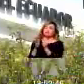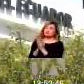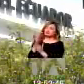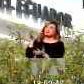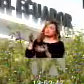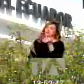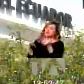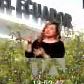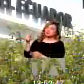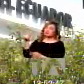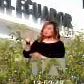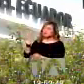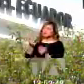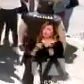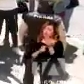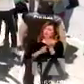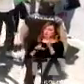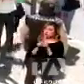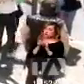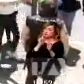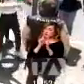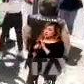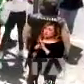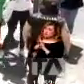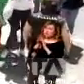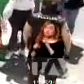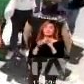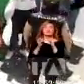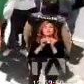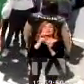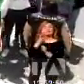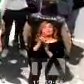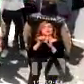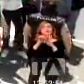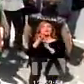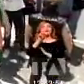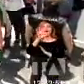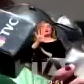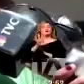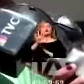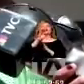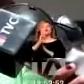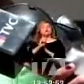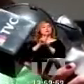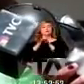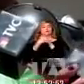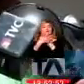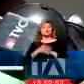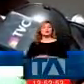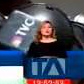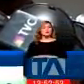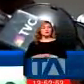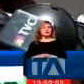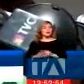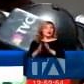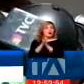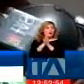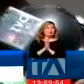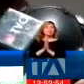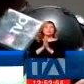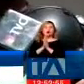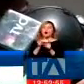corte celeridad en el tratamiento de esta demanda al inciso 2 del artículo 150 del coi pedimos que esta demanda se conozca de manera